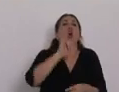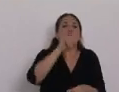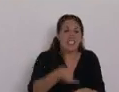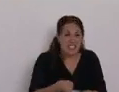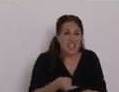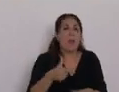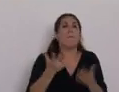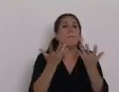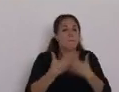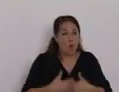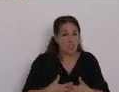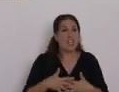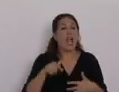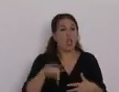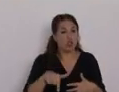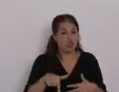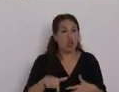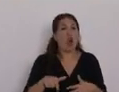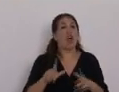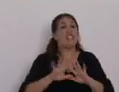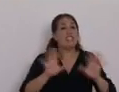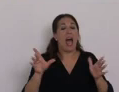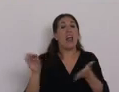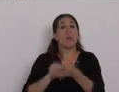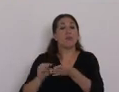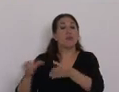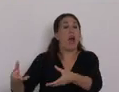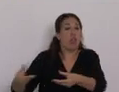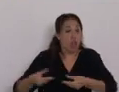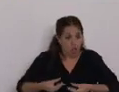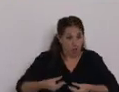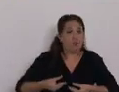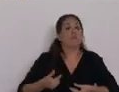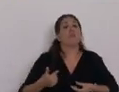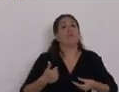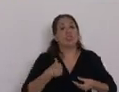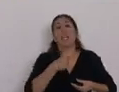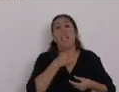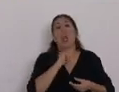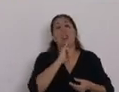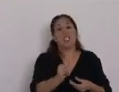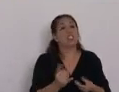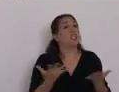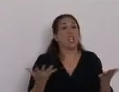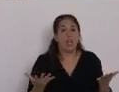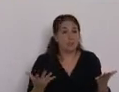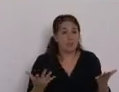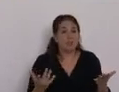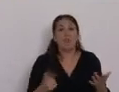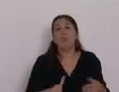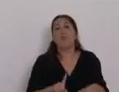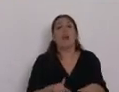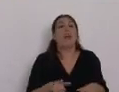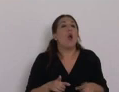el proyecto que está en tratamiento, que viene de la Cámara de Diputados, pretendo decirle que no hay margen, por